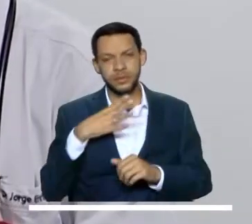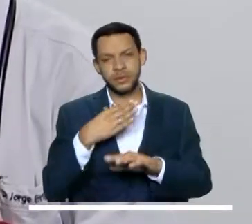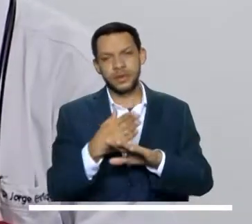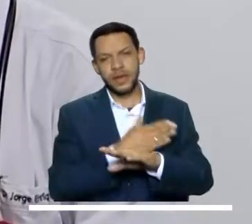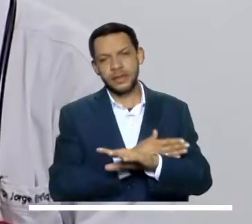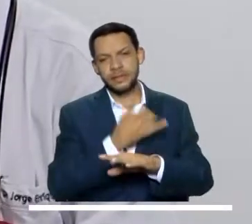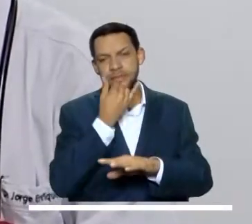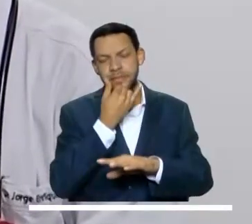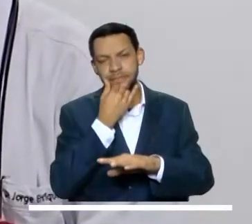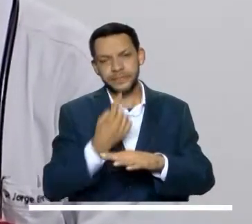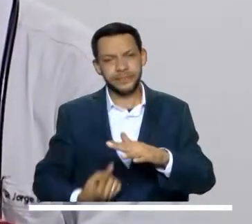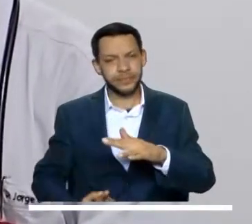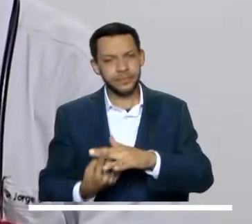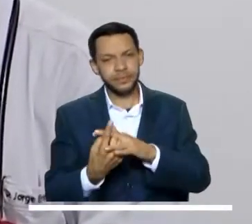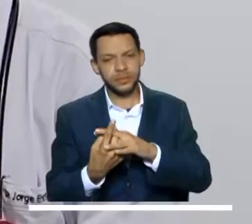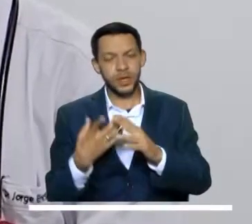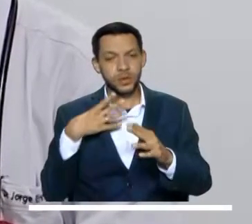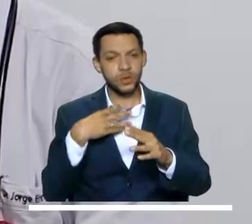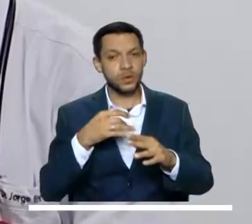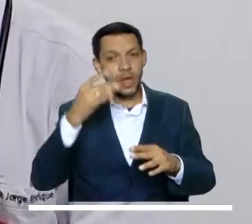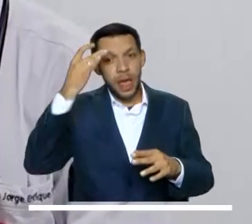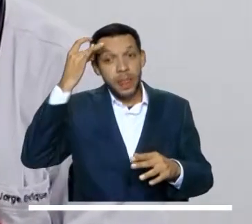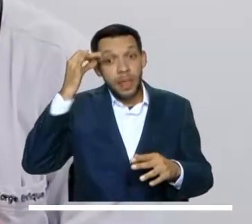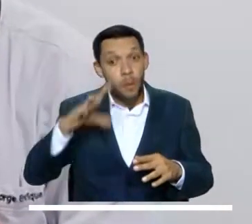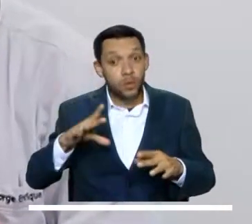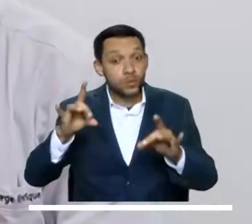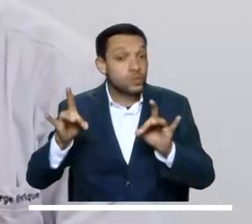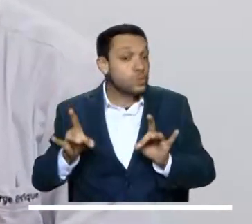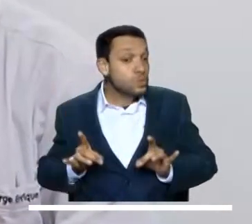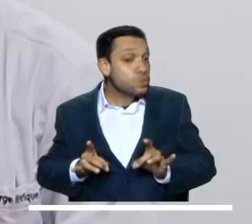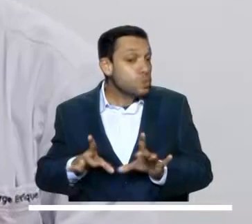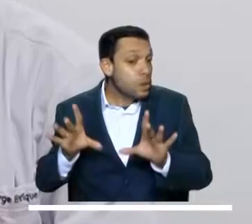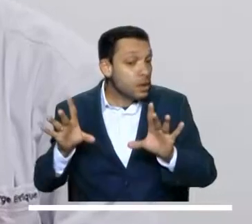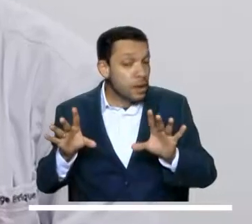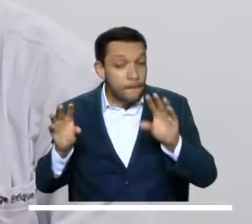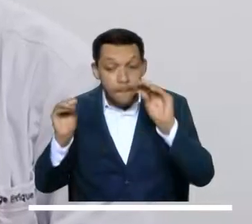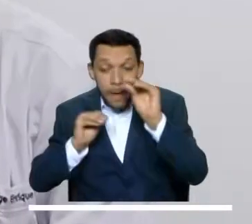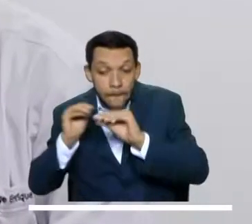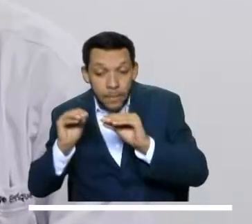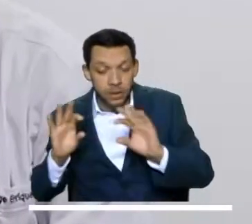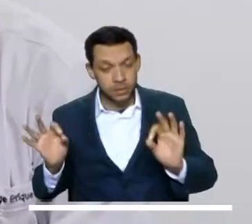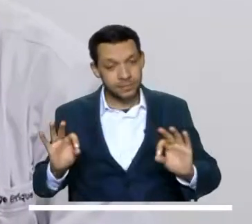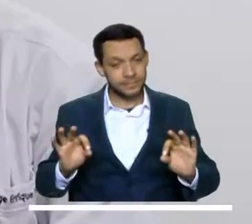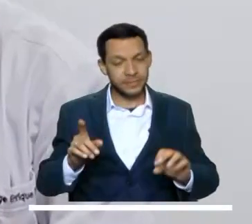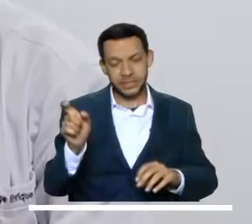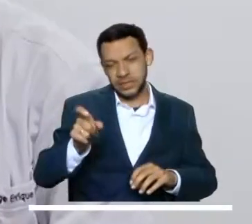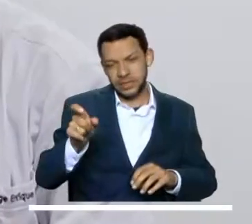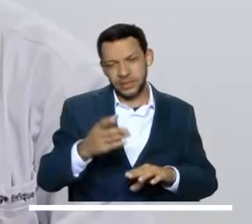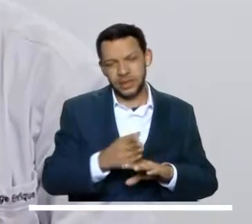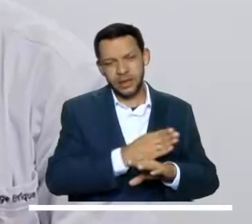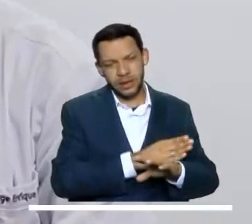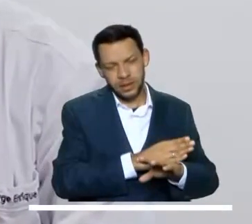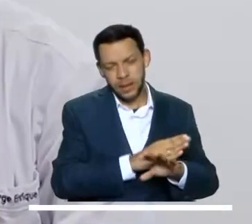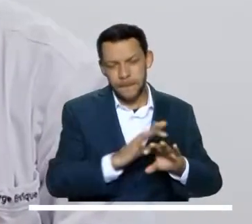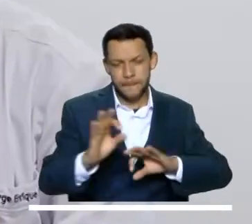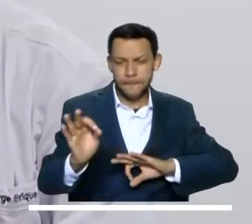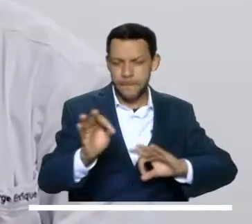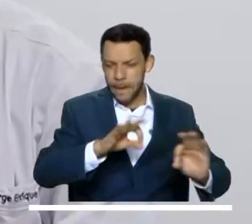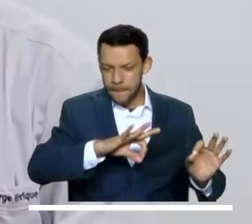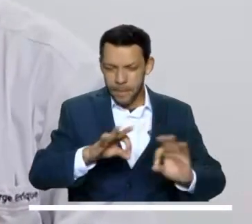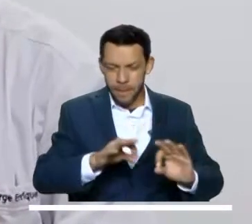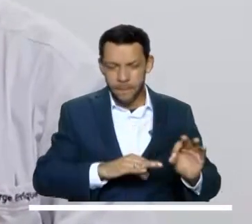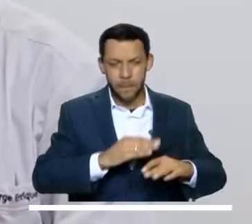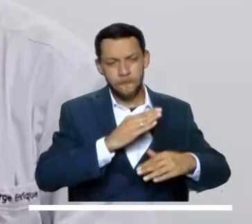que está generando ese síntoma. No podemos tratar la sintomatología solamente porque puede volver a reaparecer y no vamos a tener una solución continua. Hay que buscar la